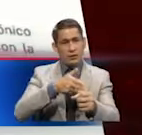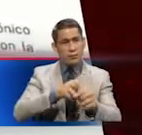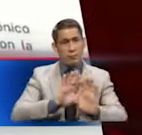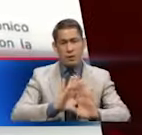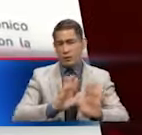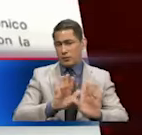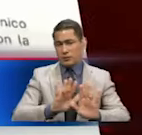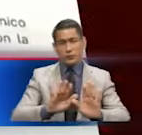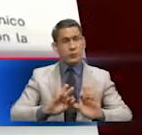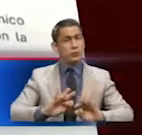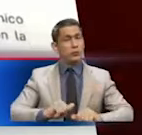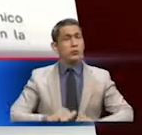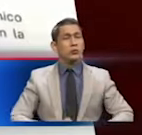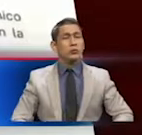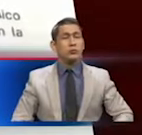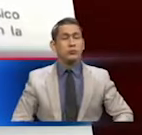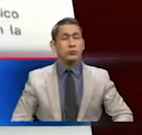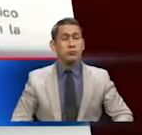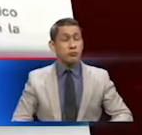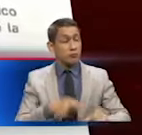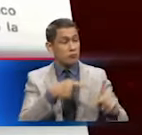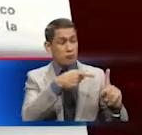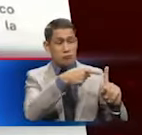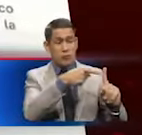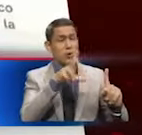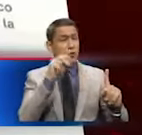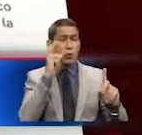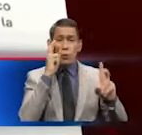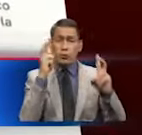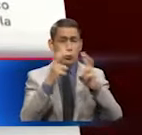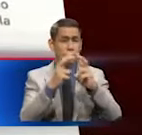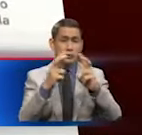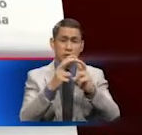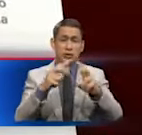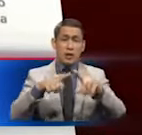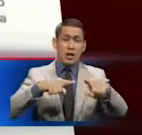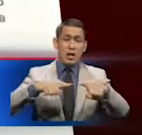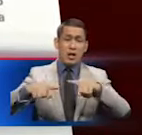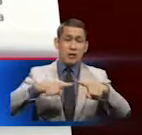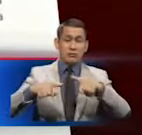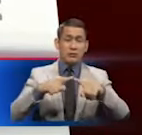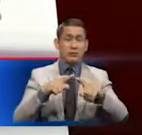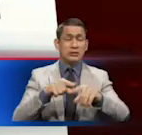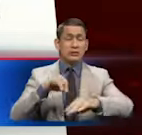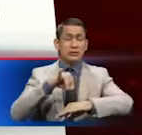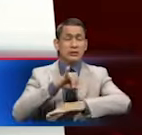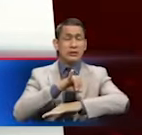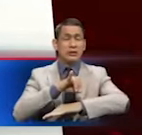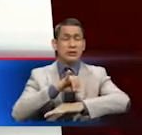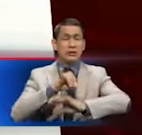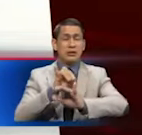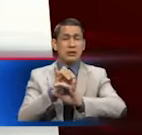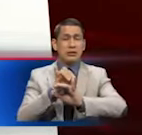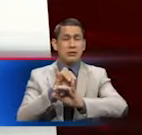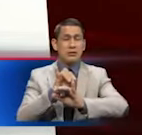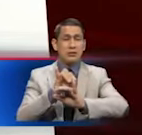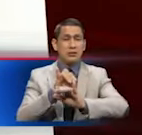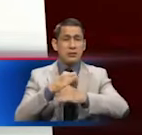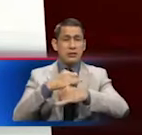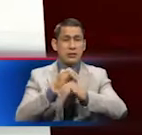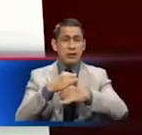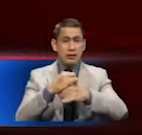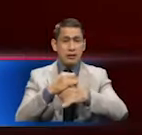llevado por el Cuerpo de Ingenieros del Ejército, sino que a solicitud del ex ministro de Obras Públicas,